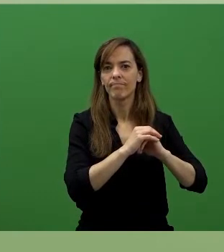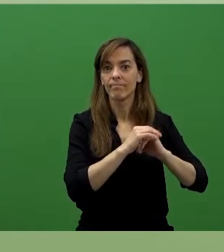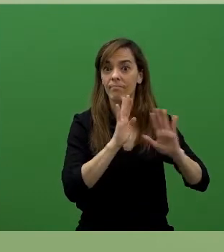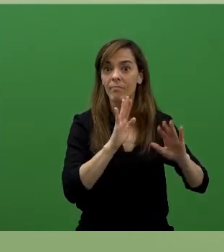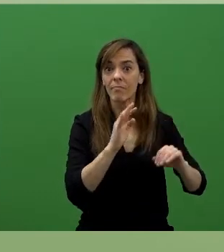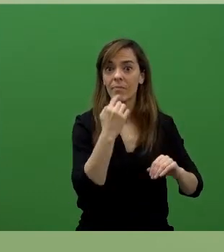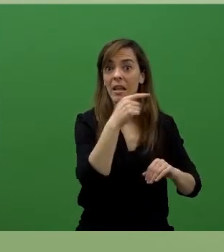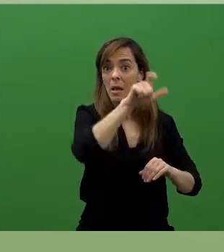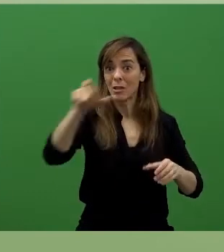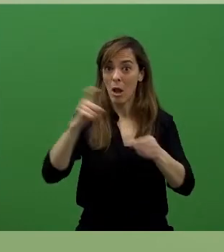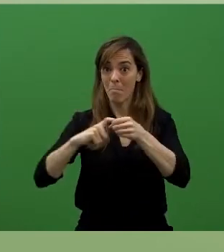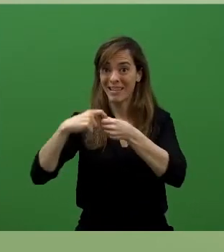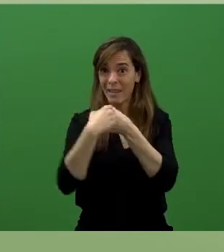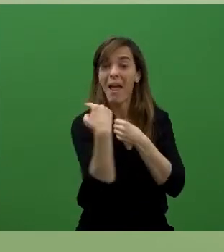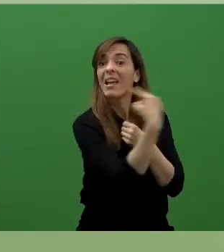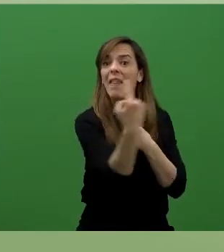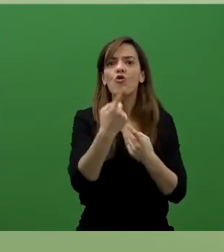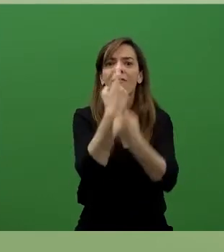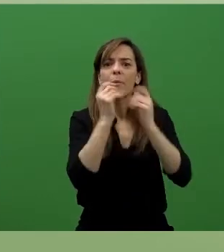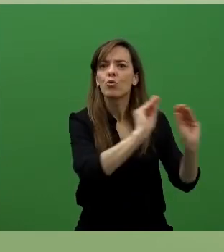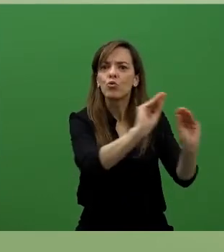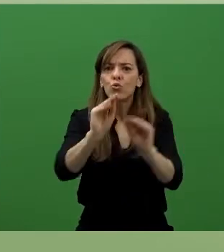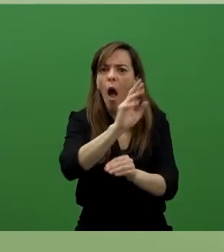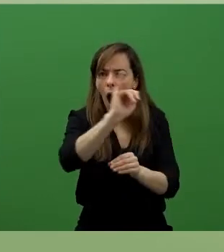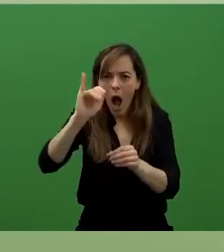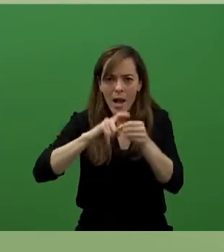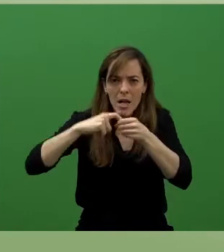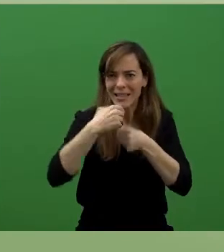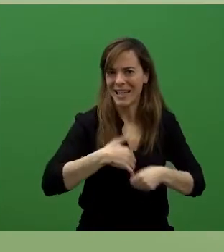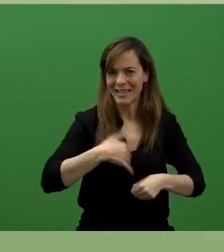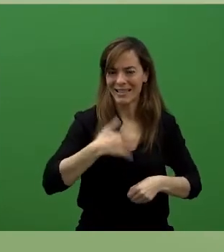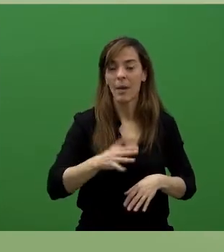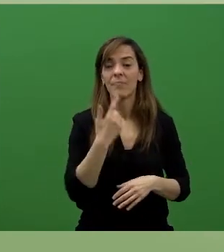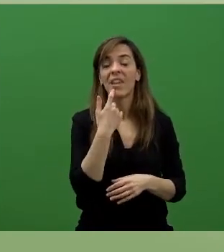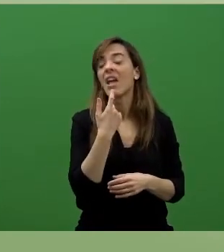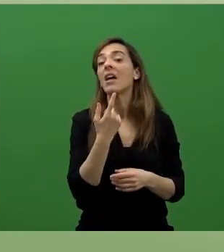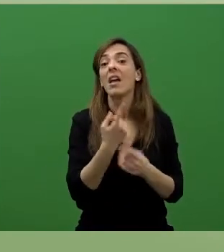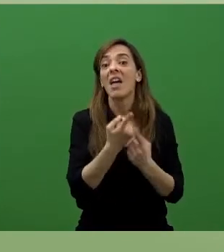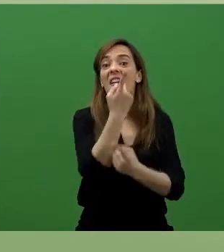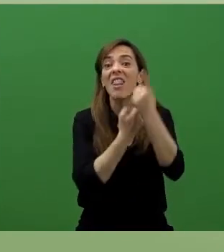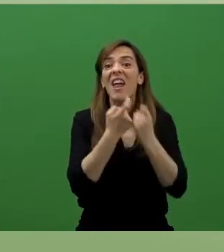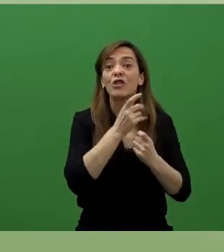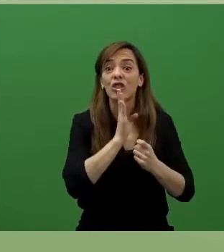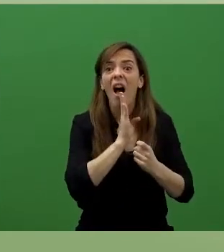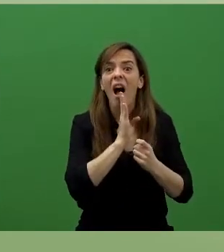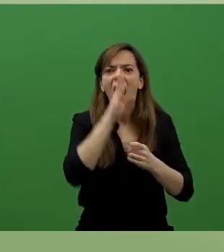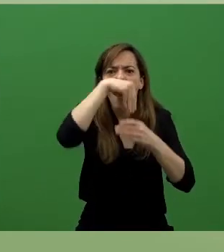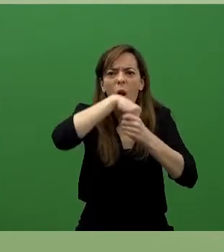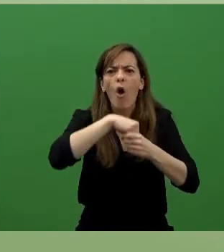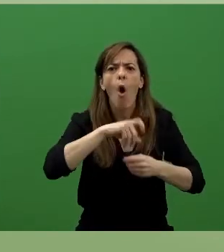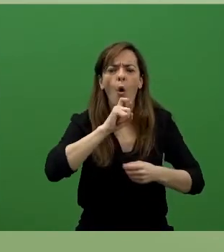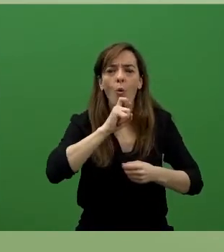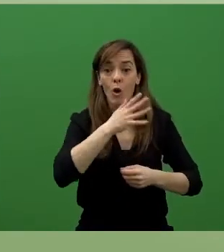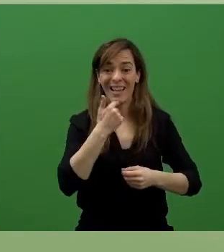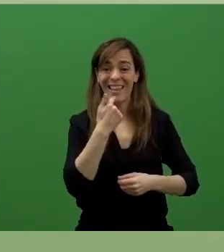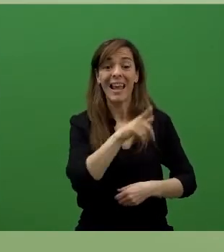de estos participantes. Es importante decir que los datos están pseudonimizados, es decir, que solo la